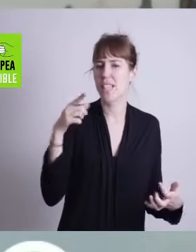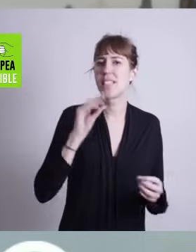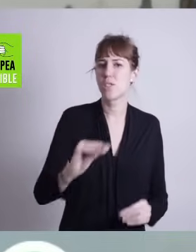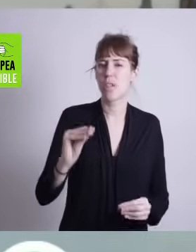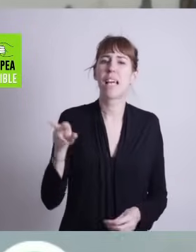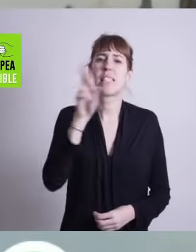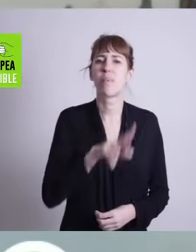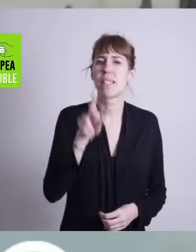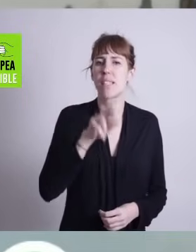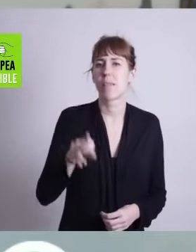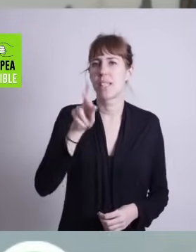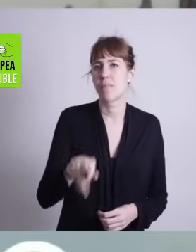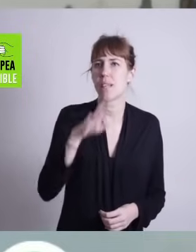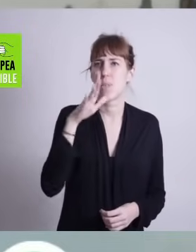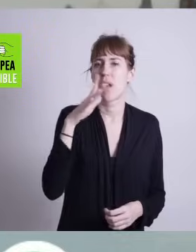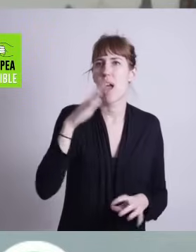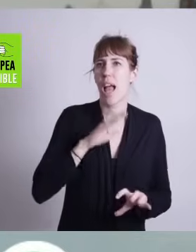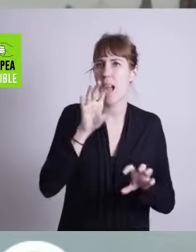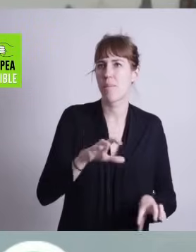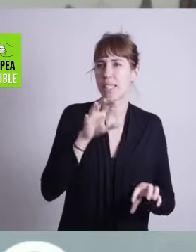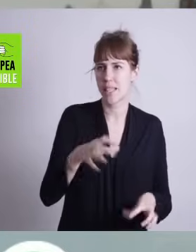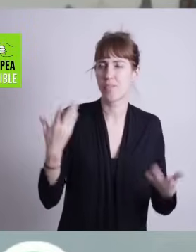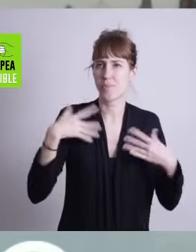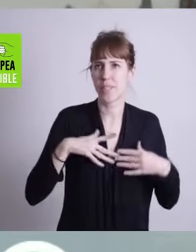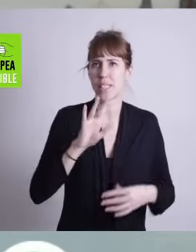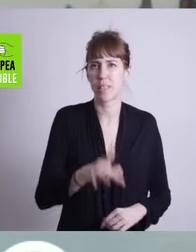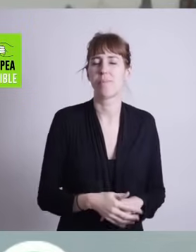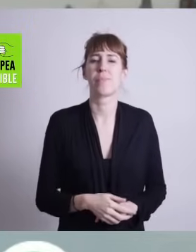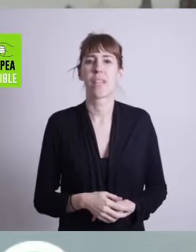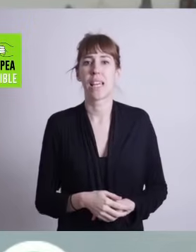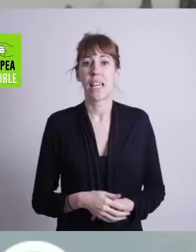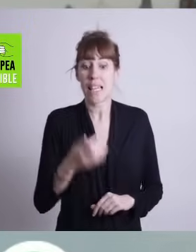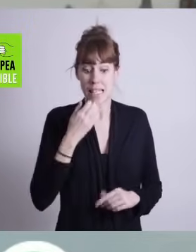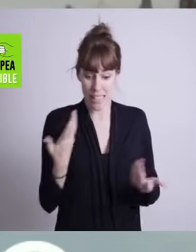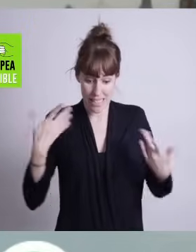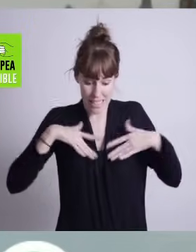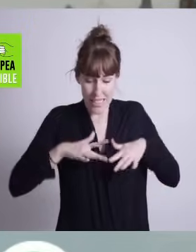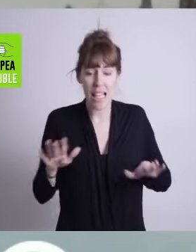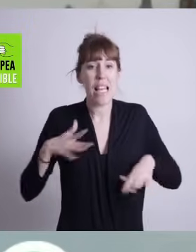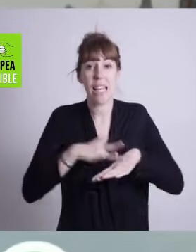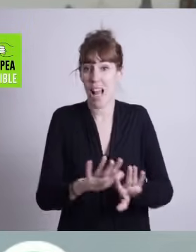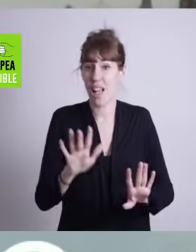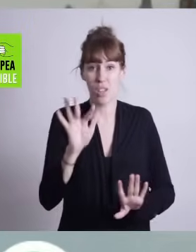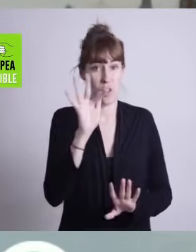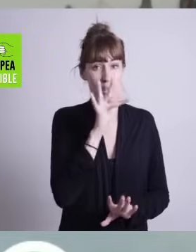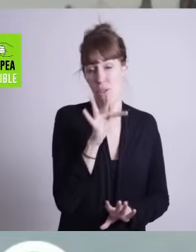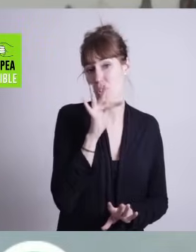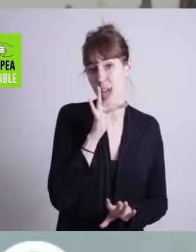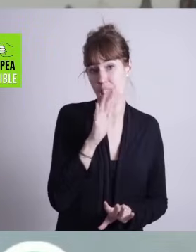cualquier cosa que hayamos aprendido, si no la integramos si no lo hacemos nuestro,